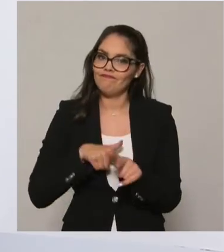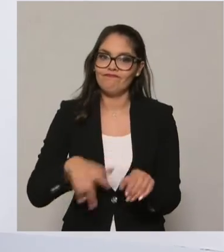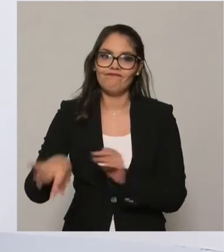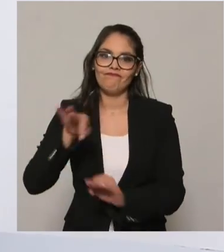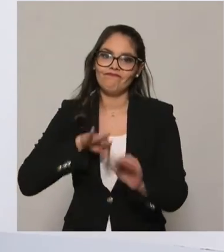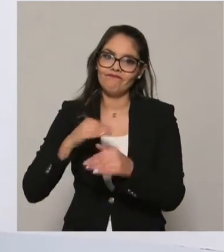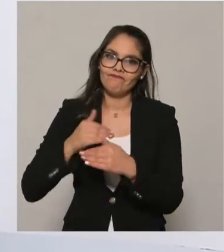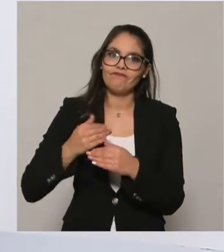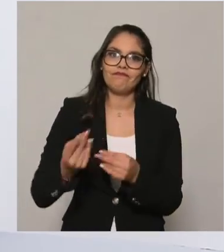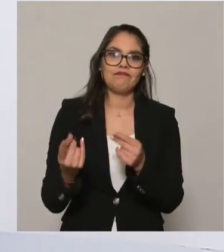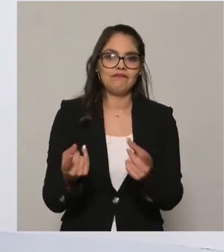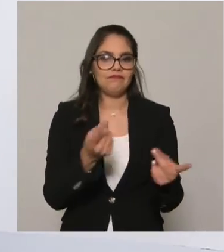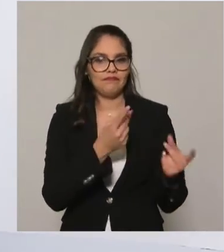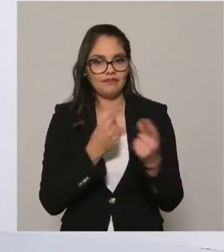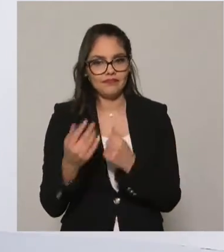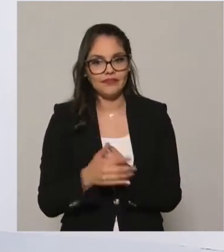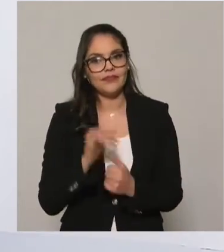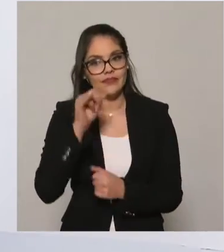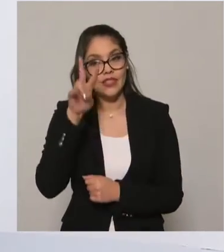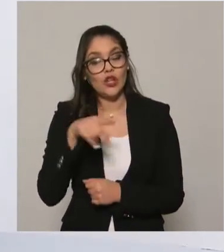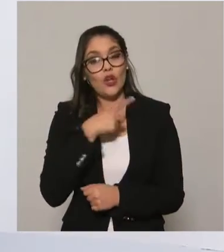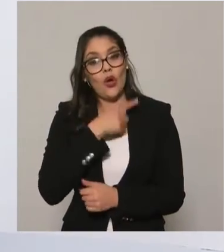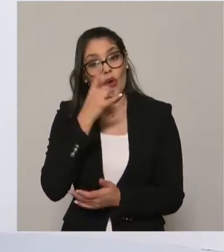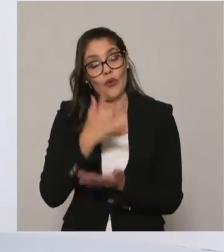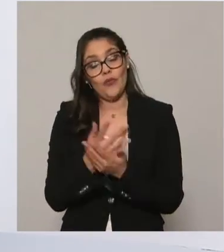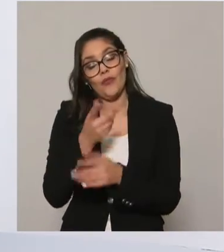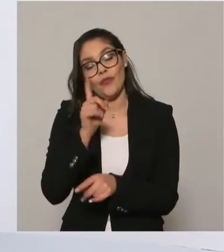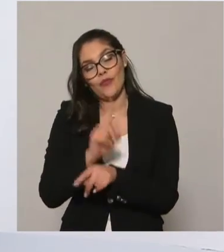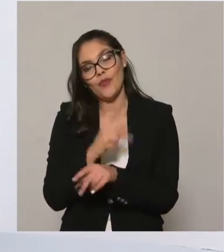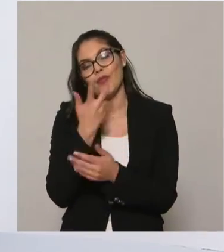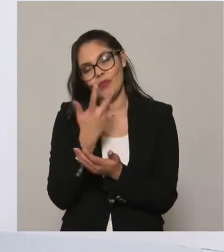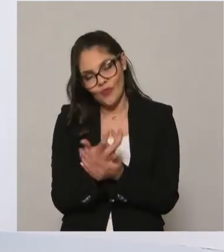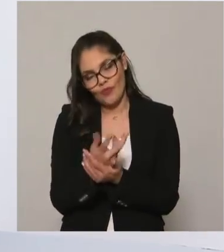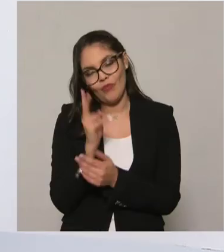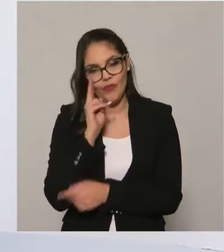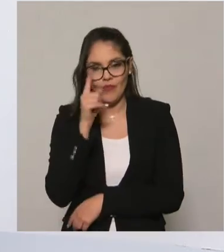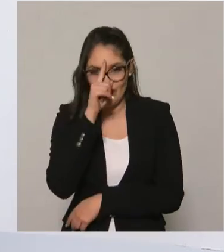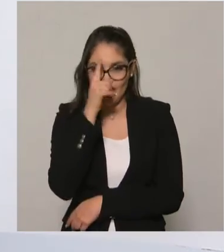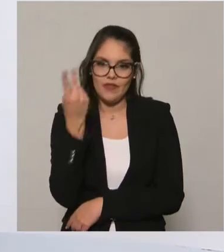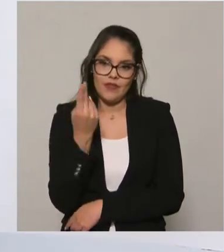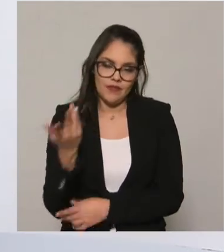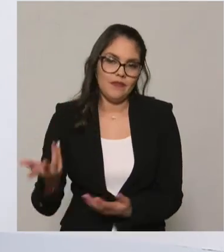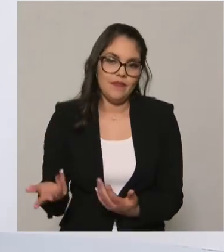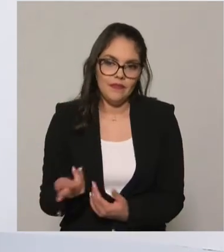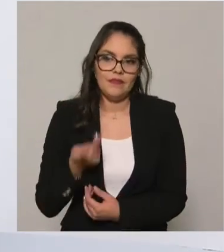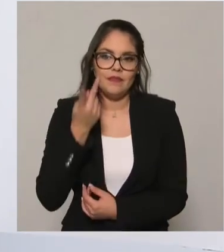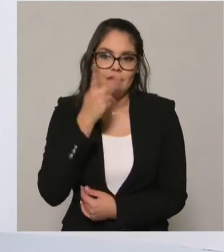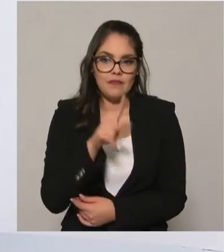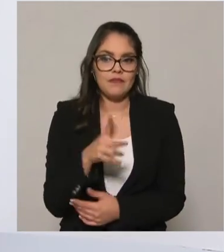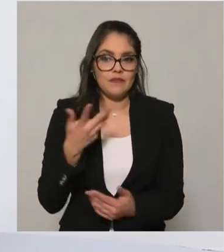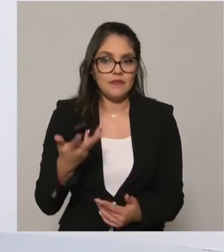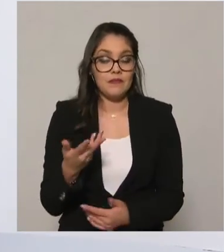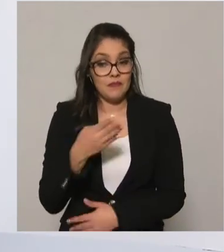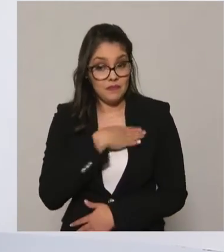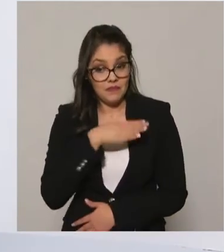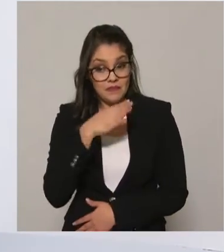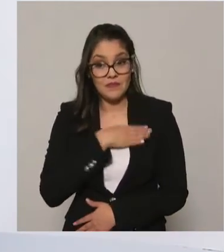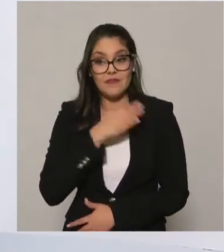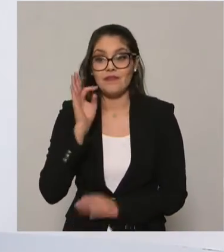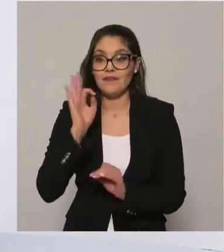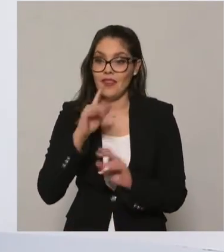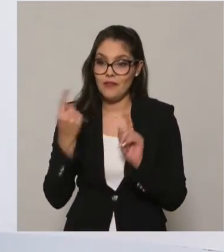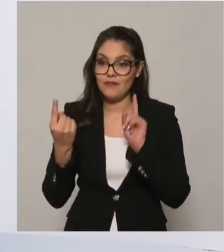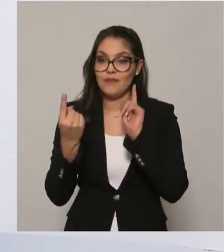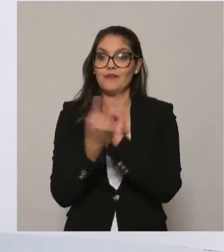Así es, son solamente estos días de descanso, pues por cuestiones evidentes, obvias, pero bueno, qué bueno que ya se reunieron con